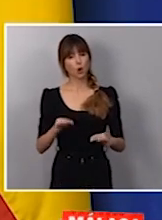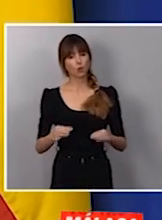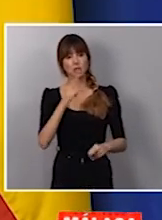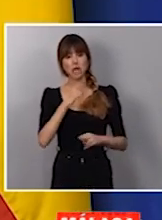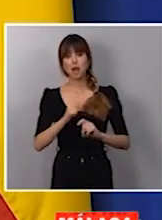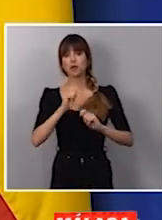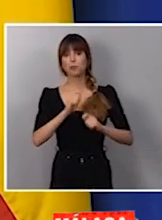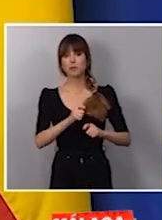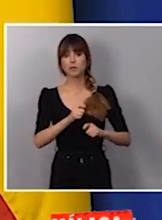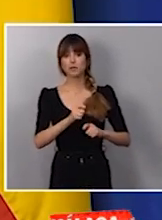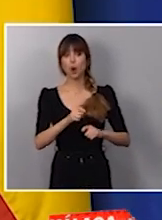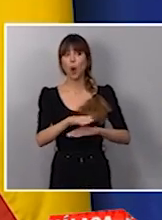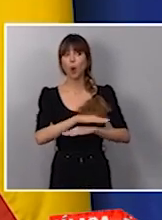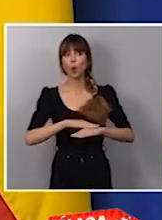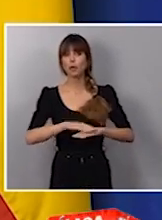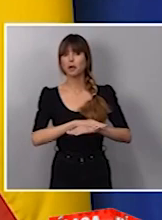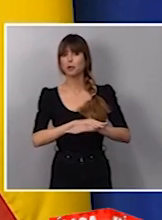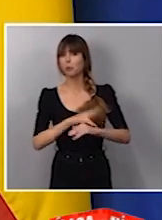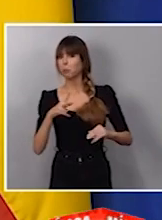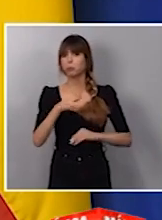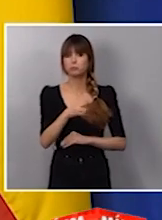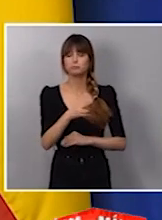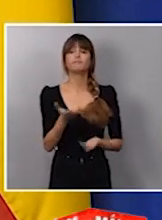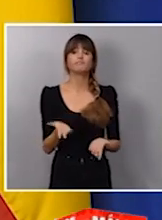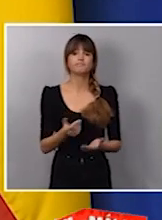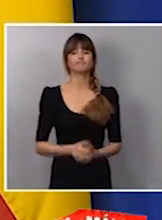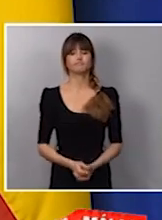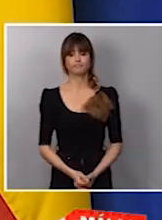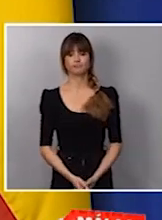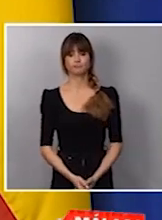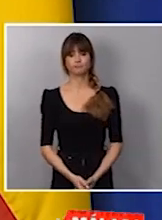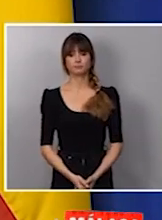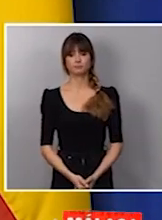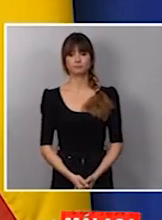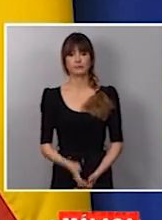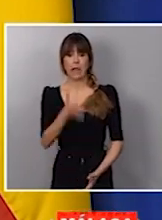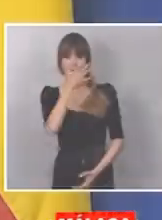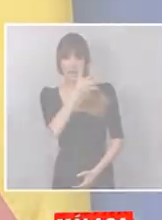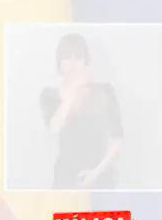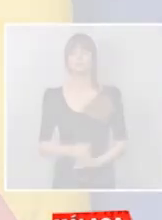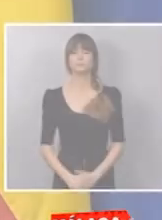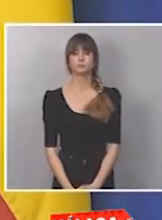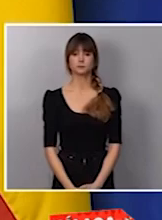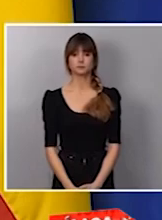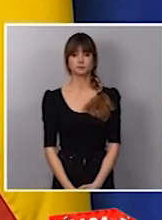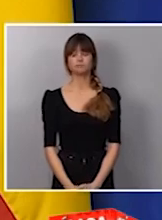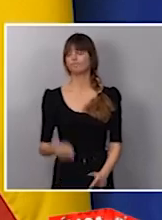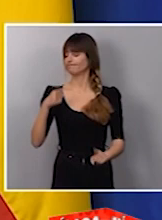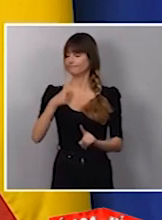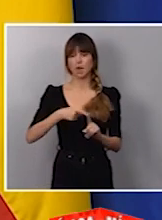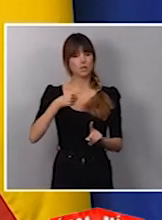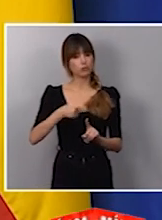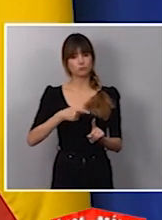nombramiento realizado por el Gobierno. Además, a petición de una denuncia de una institución privada. Lo reitero,